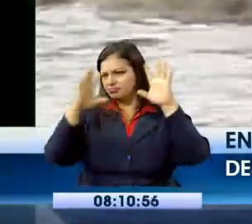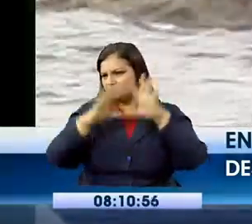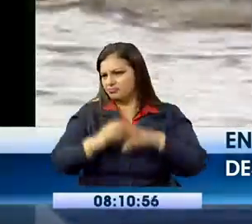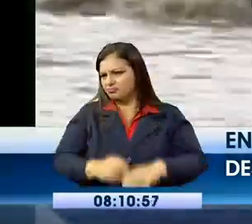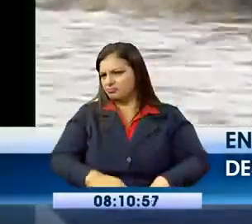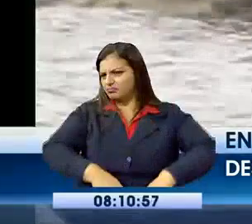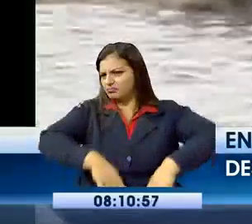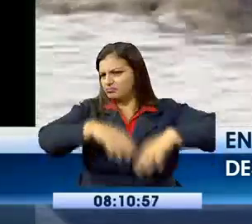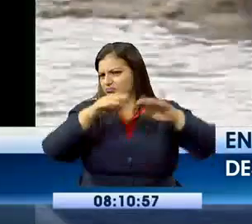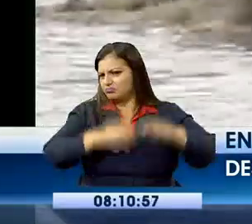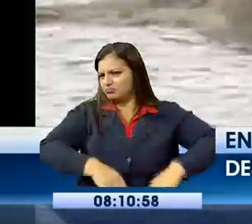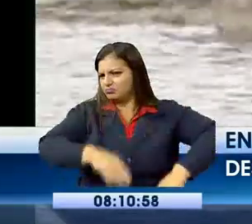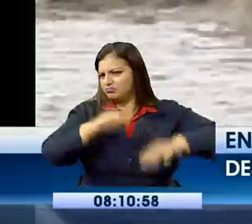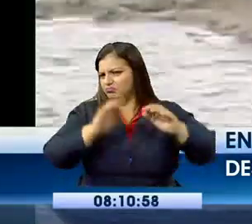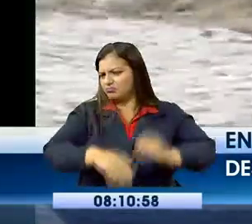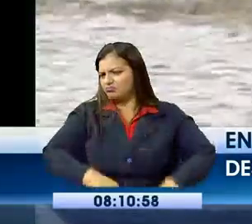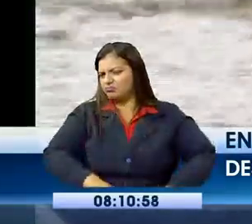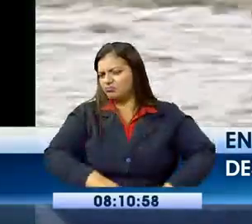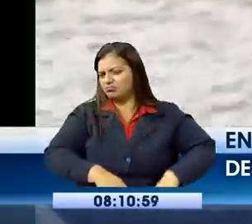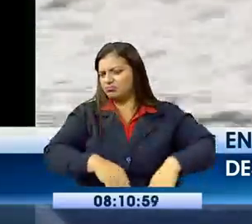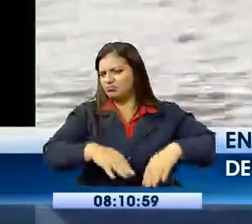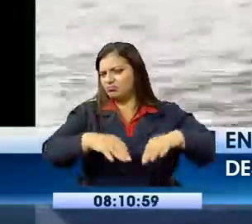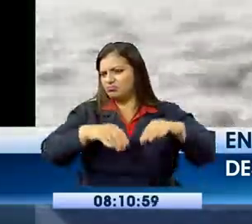murito. A ver, veamos acá un ratito.